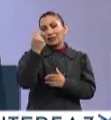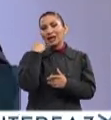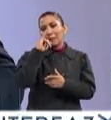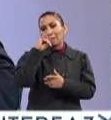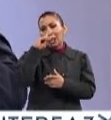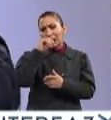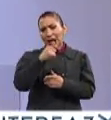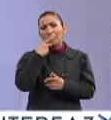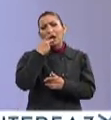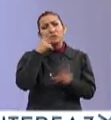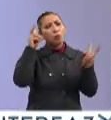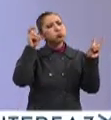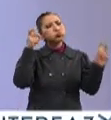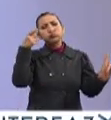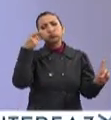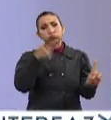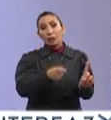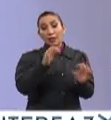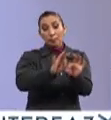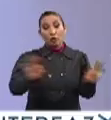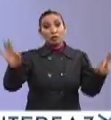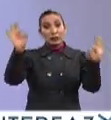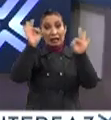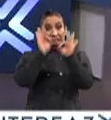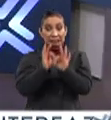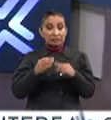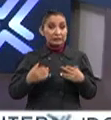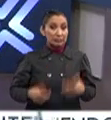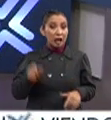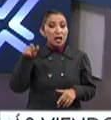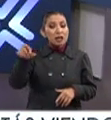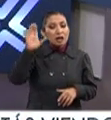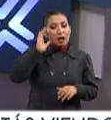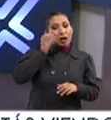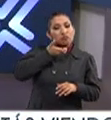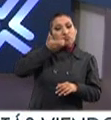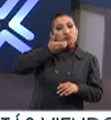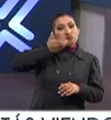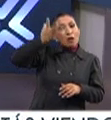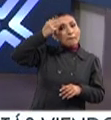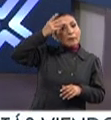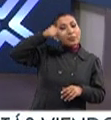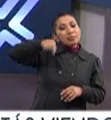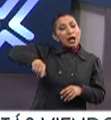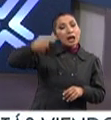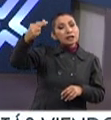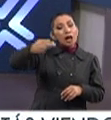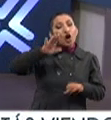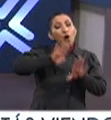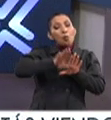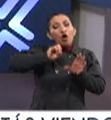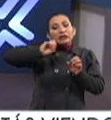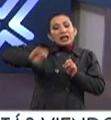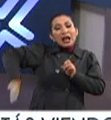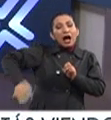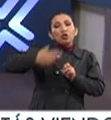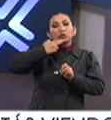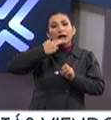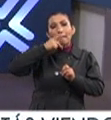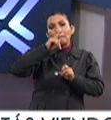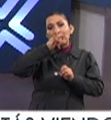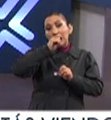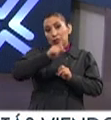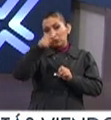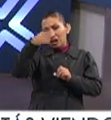Politécnico Nacional. Y bueno, estamos hablando pues de la importancia y la cultura necesaria de saber reciclar, usar las pilas,